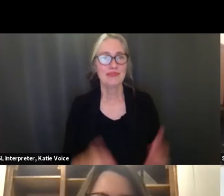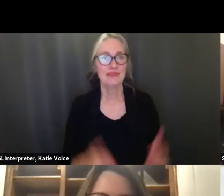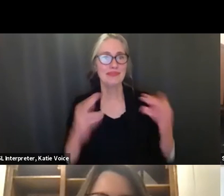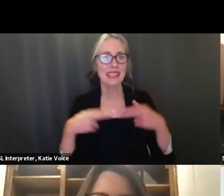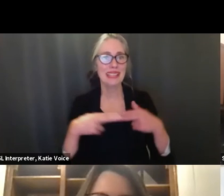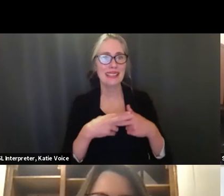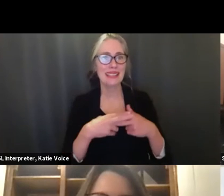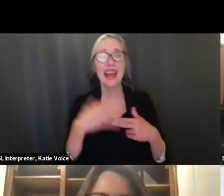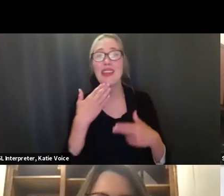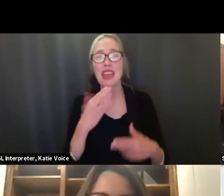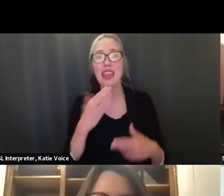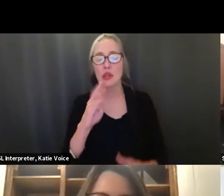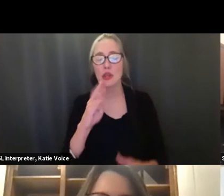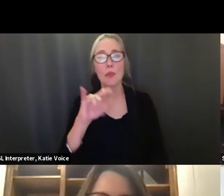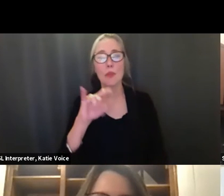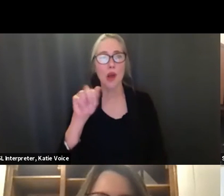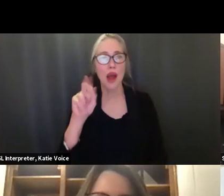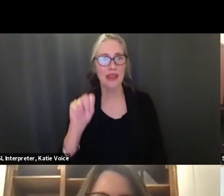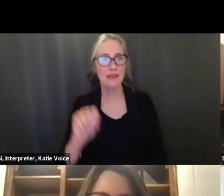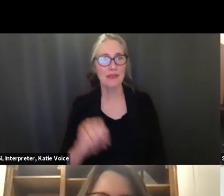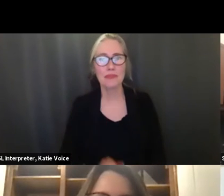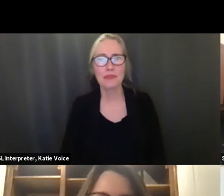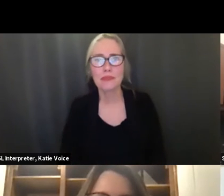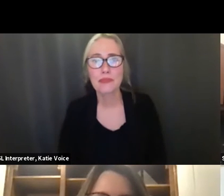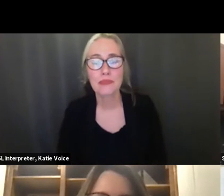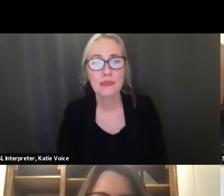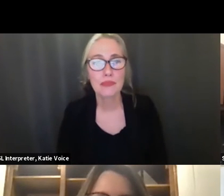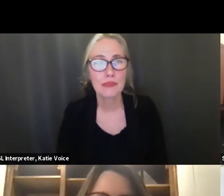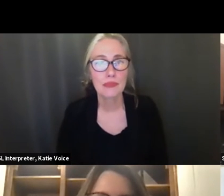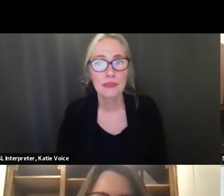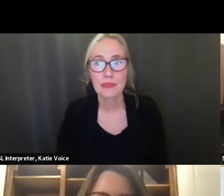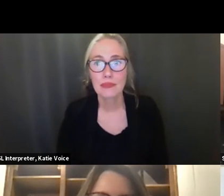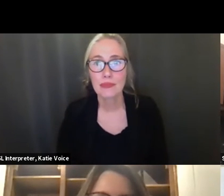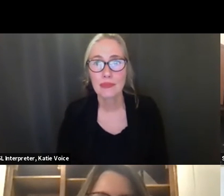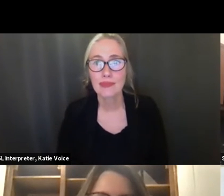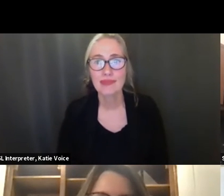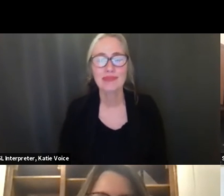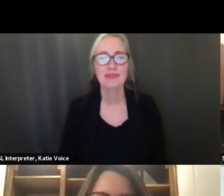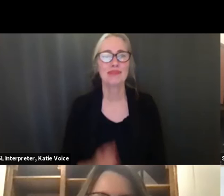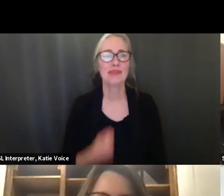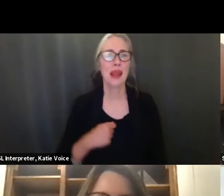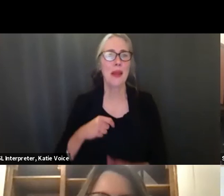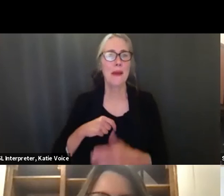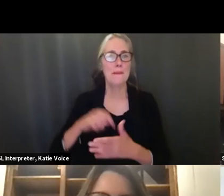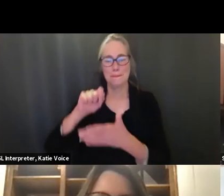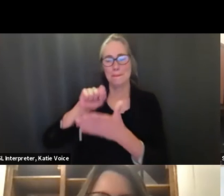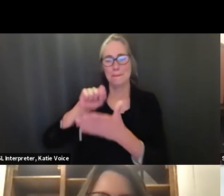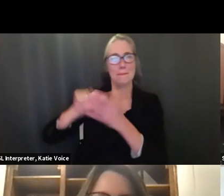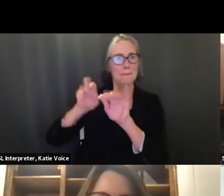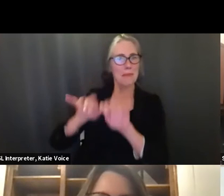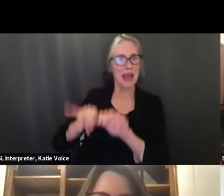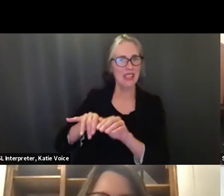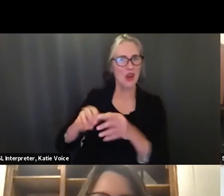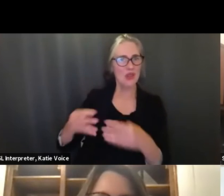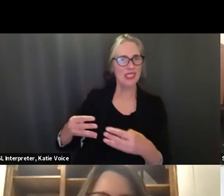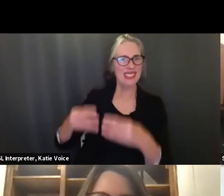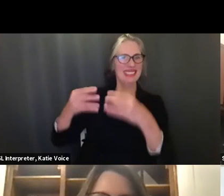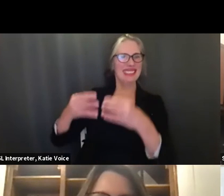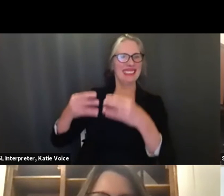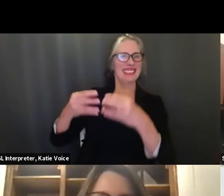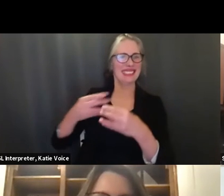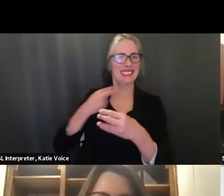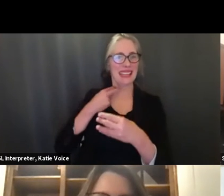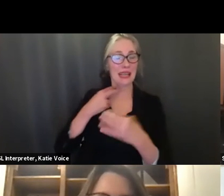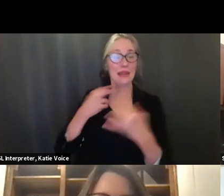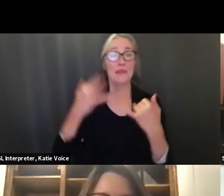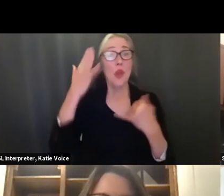Gracias, Brian. Un momento, es que tengo aquí dificultades técnicas. Mis notas aquí no se ven. ¿Y por qué